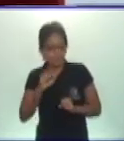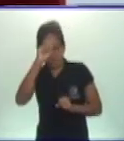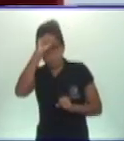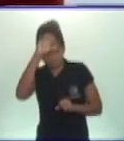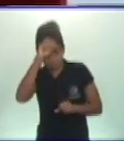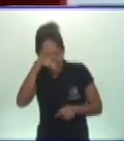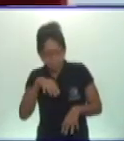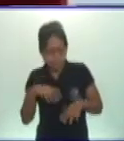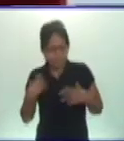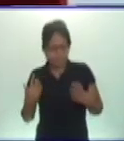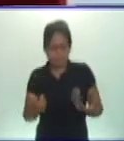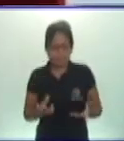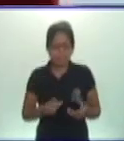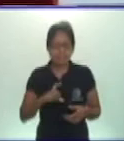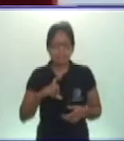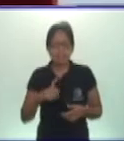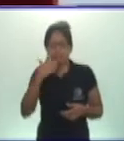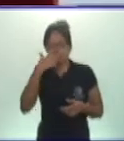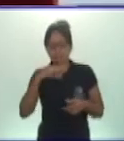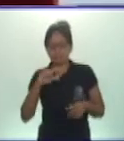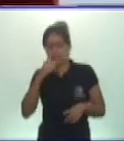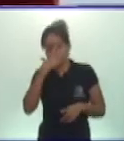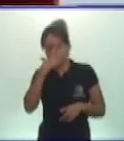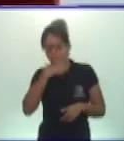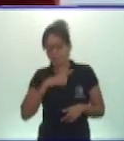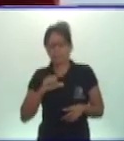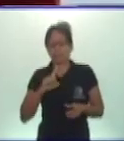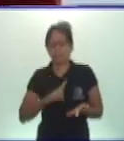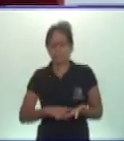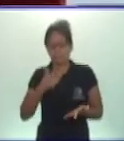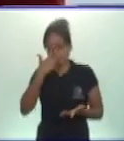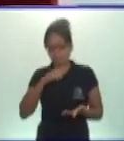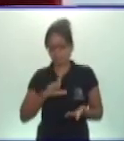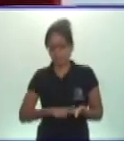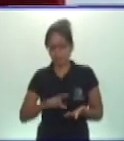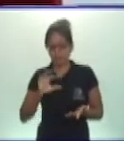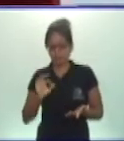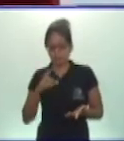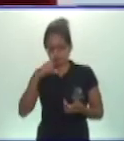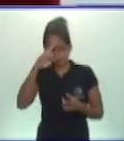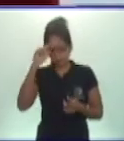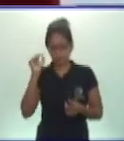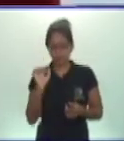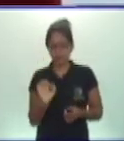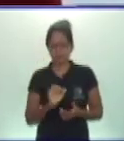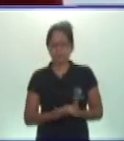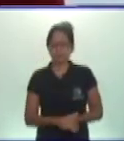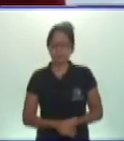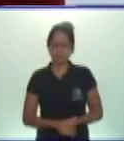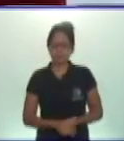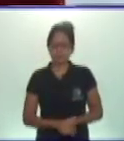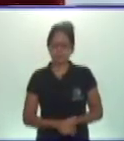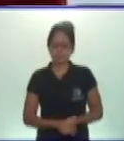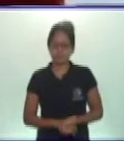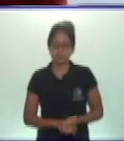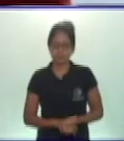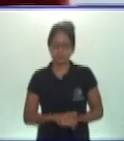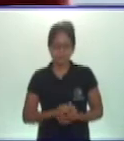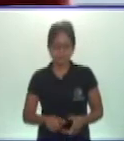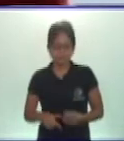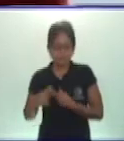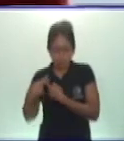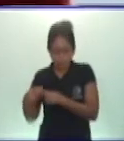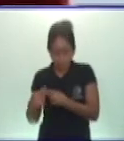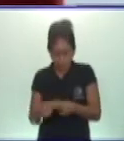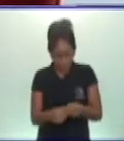pudo carenar esa nave averiada, reparó incluso sus 2 naves y por esa razón llamó a la